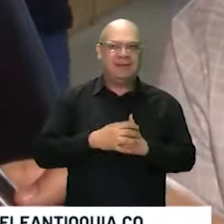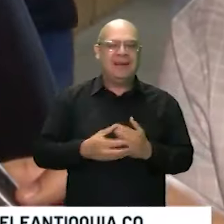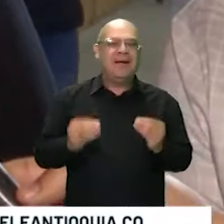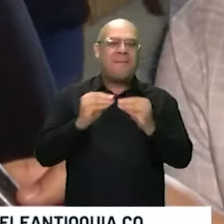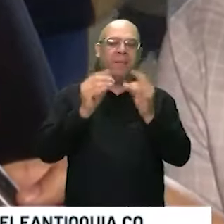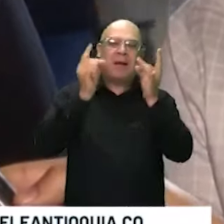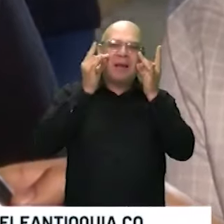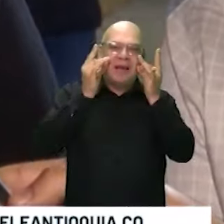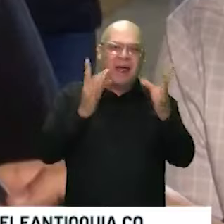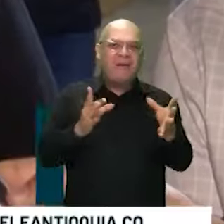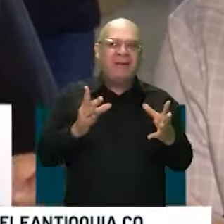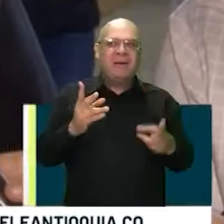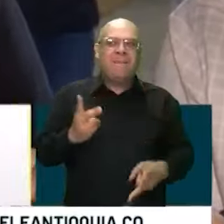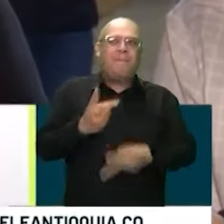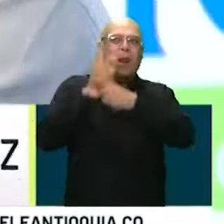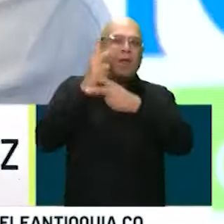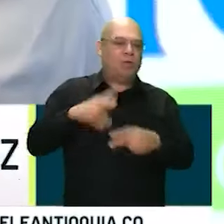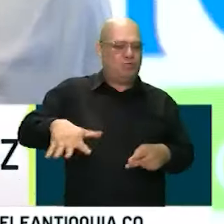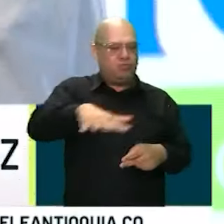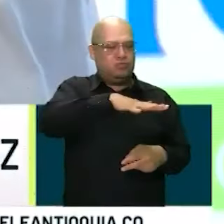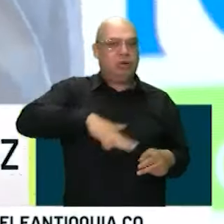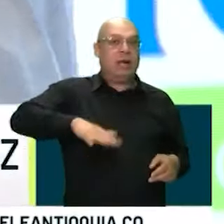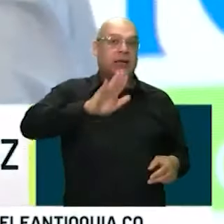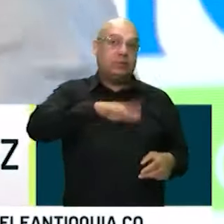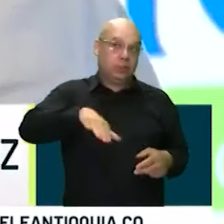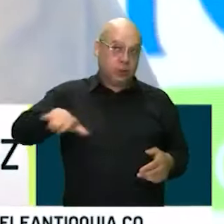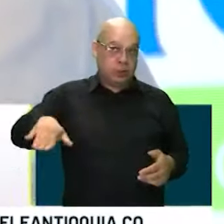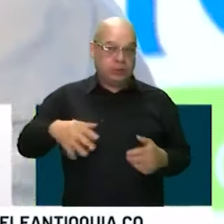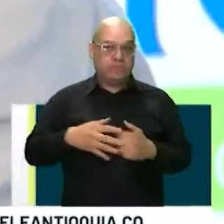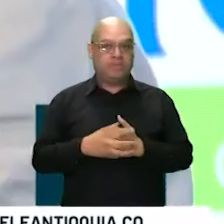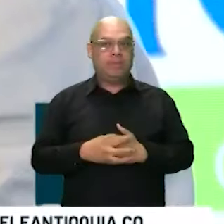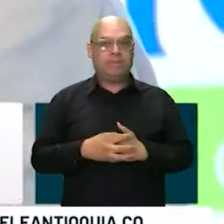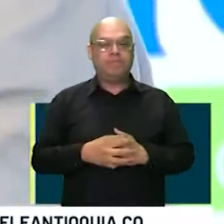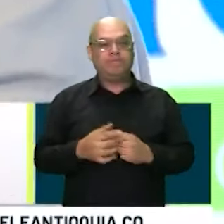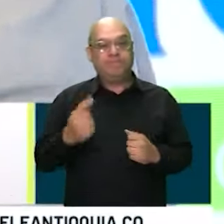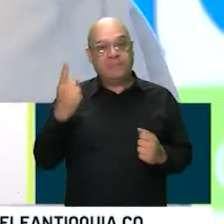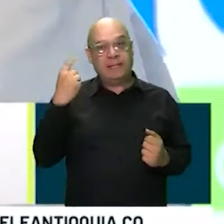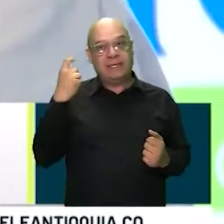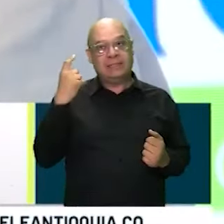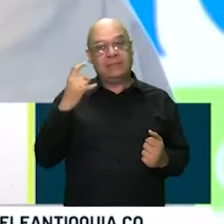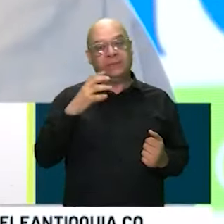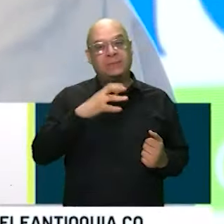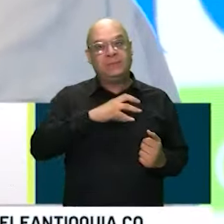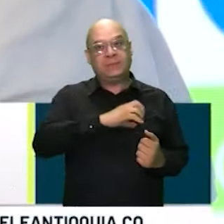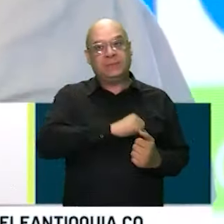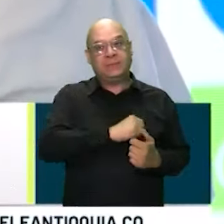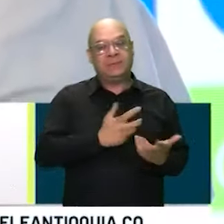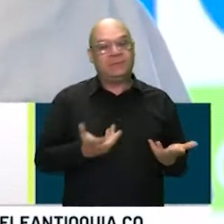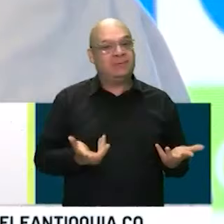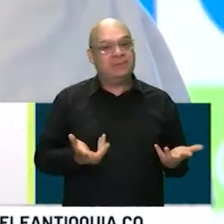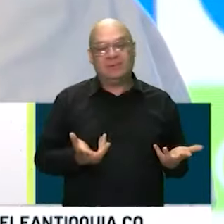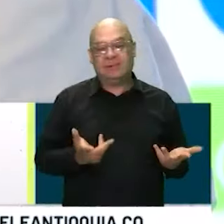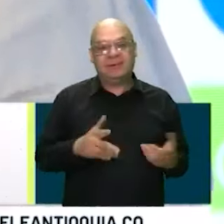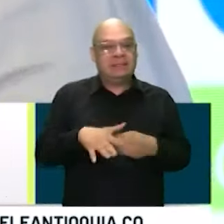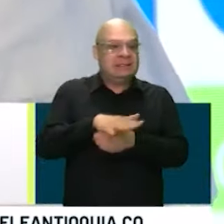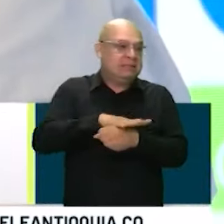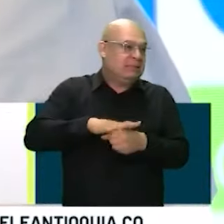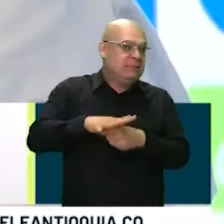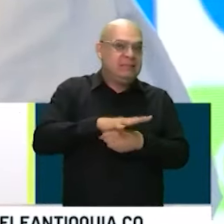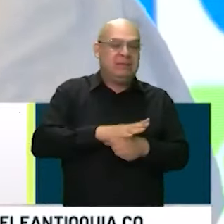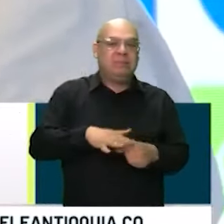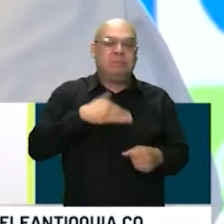de inseguridad y orden público en nuestro departamento. Lo de ayer es lamentable. Y eso enrarece mucho más el ambiente, además la pérdida de vida,